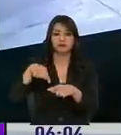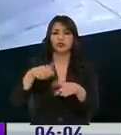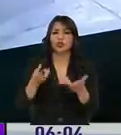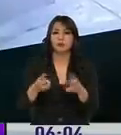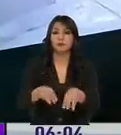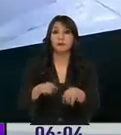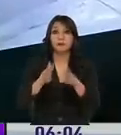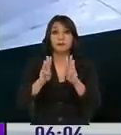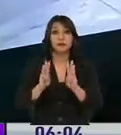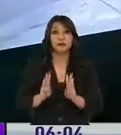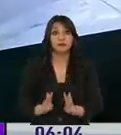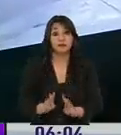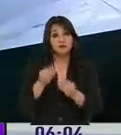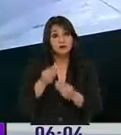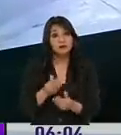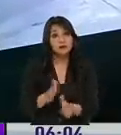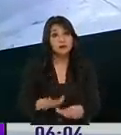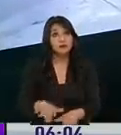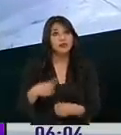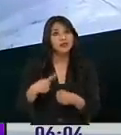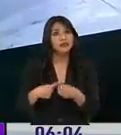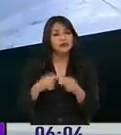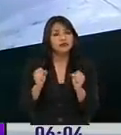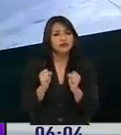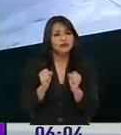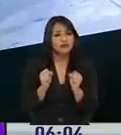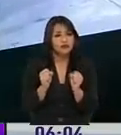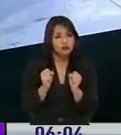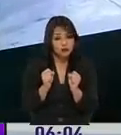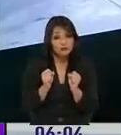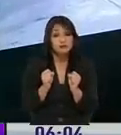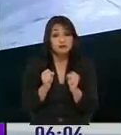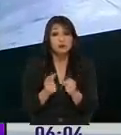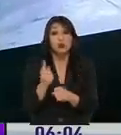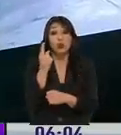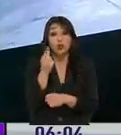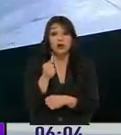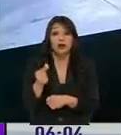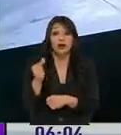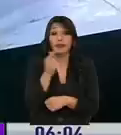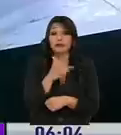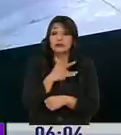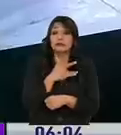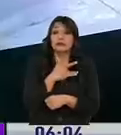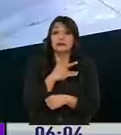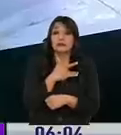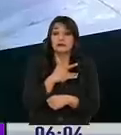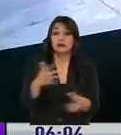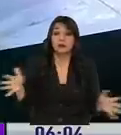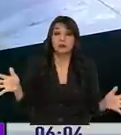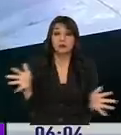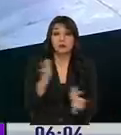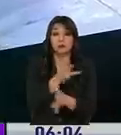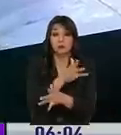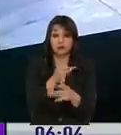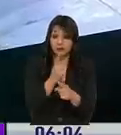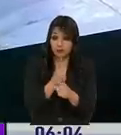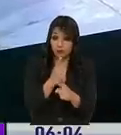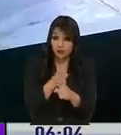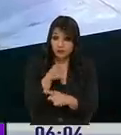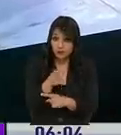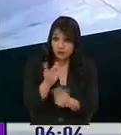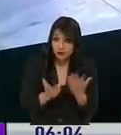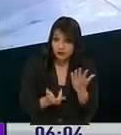de tránsito. Quito amanece con la sensación térmica, Sofía, de 1 grado centígrado y viento, así que me imagino que por